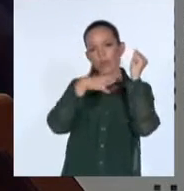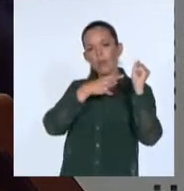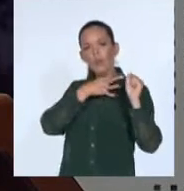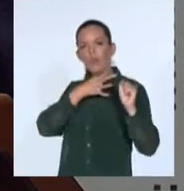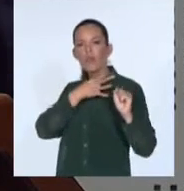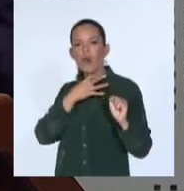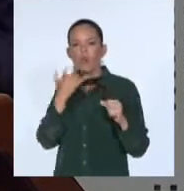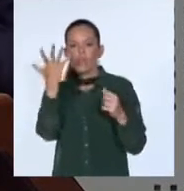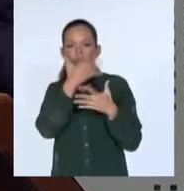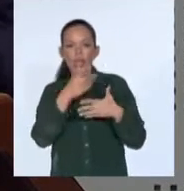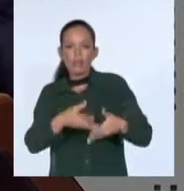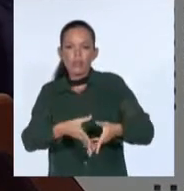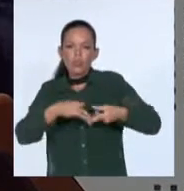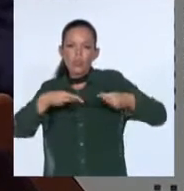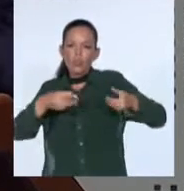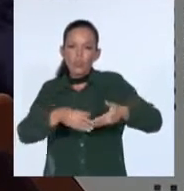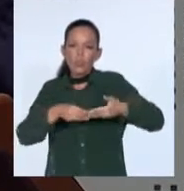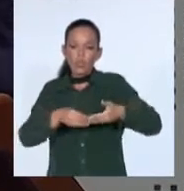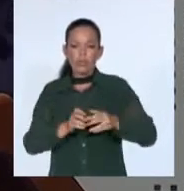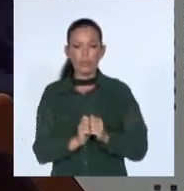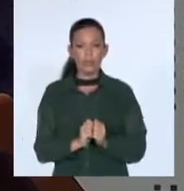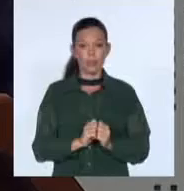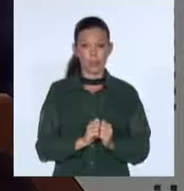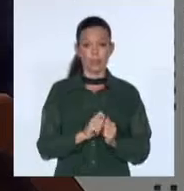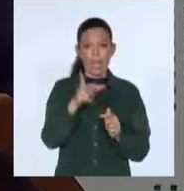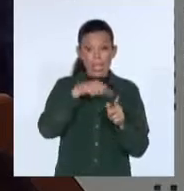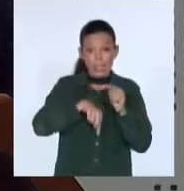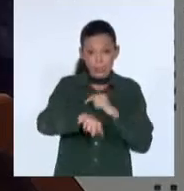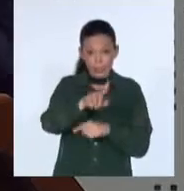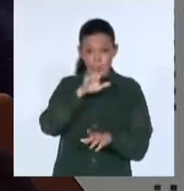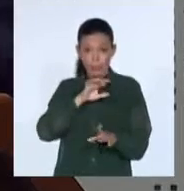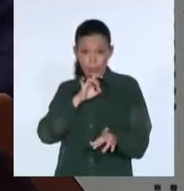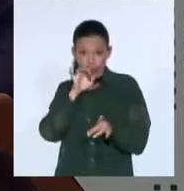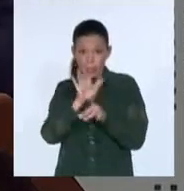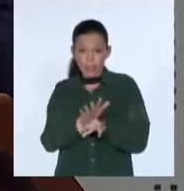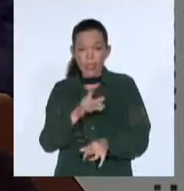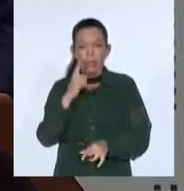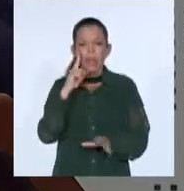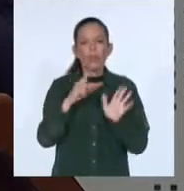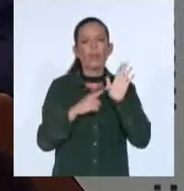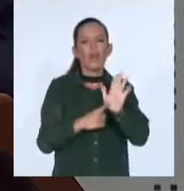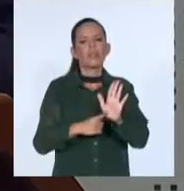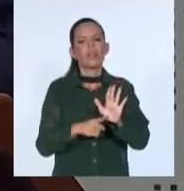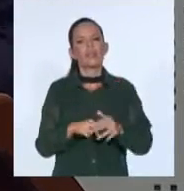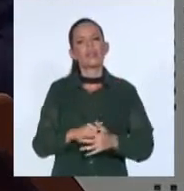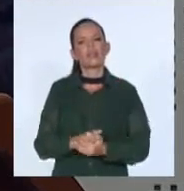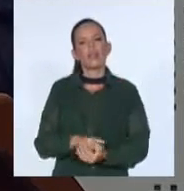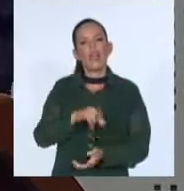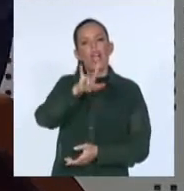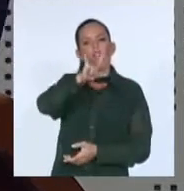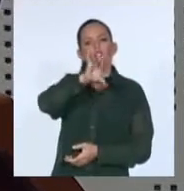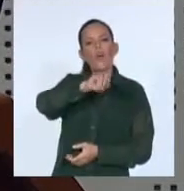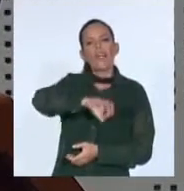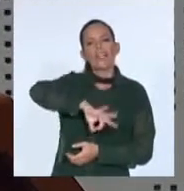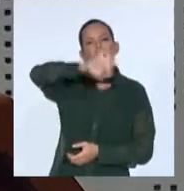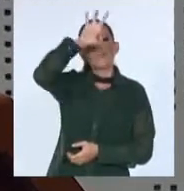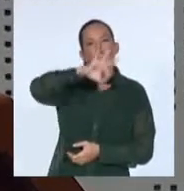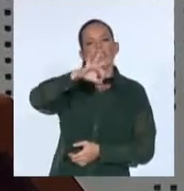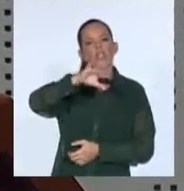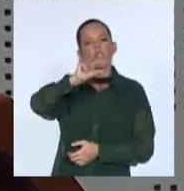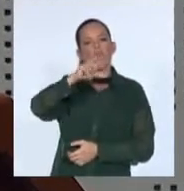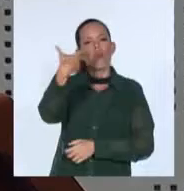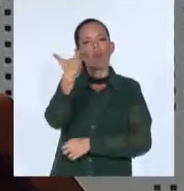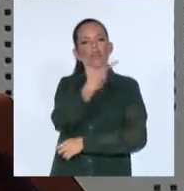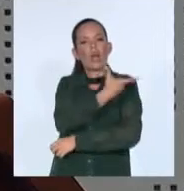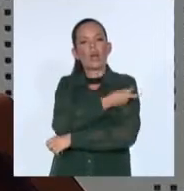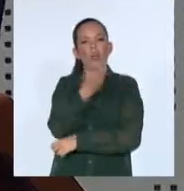Fue el momento ese cuando vimos que el 90% de las vacunas que se producían quedaban en manos de 10